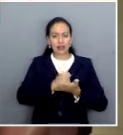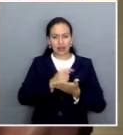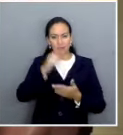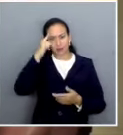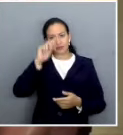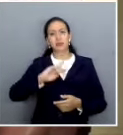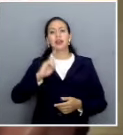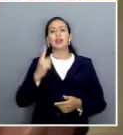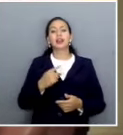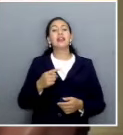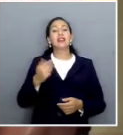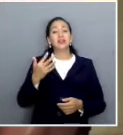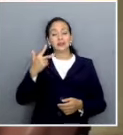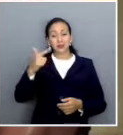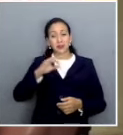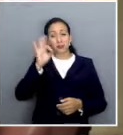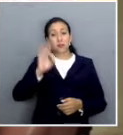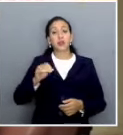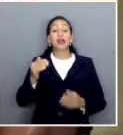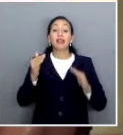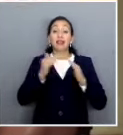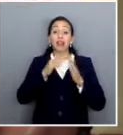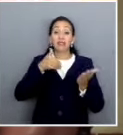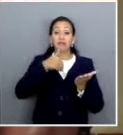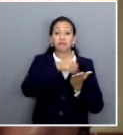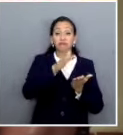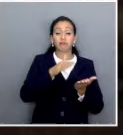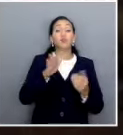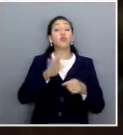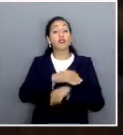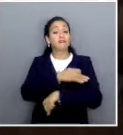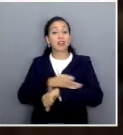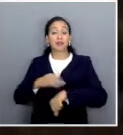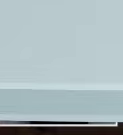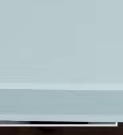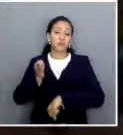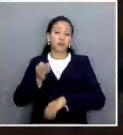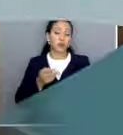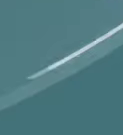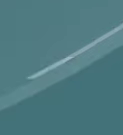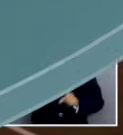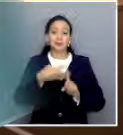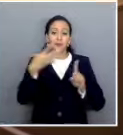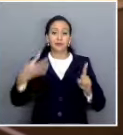fueron expulsadas de casa debido a su orientación sexual.